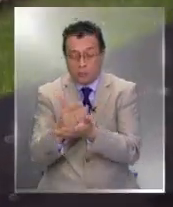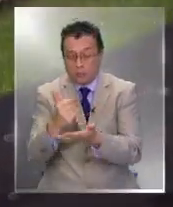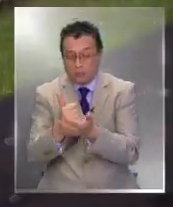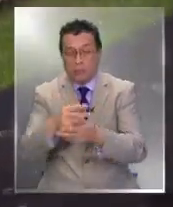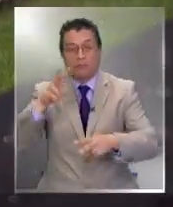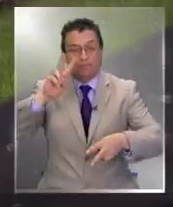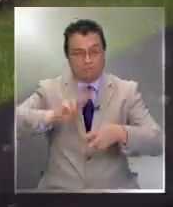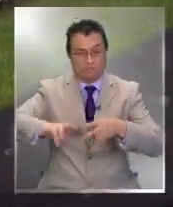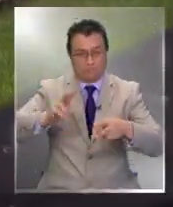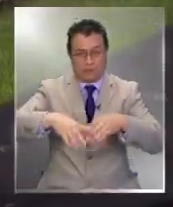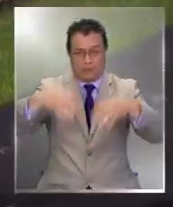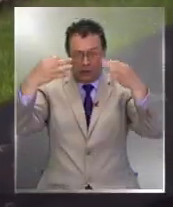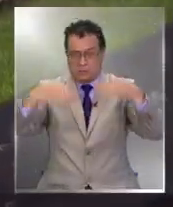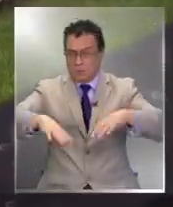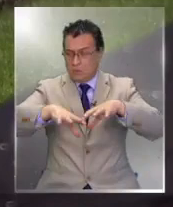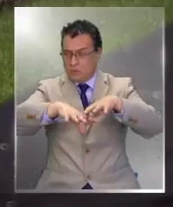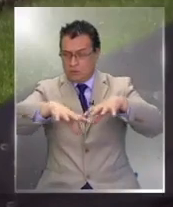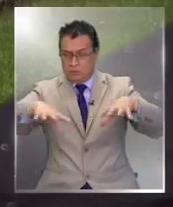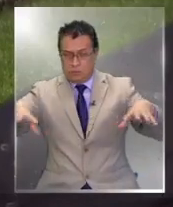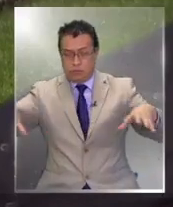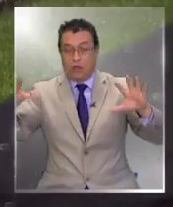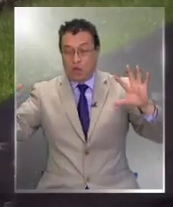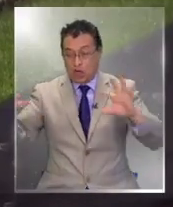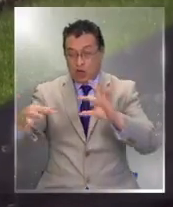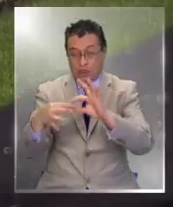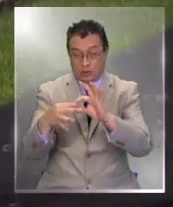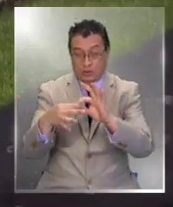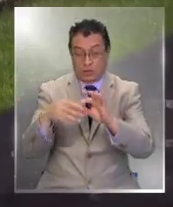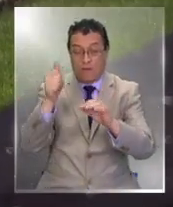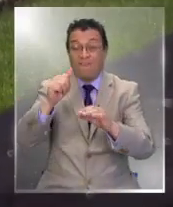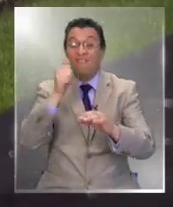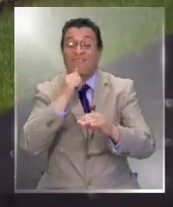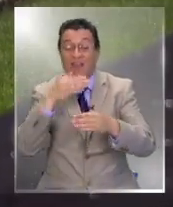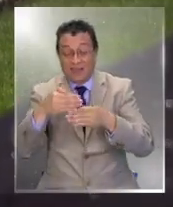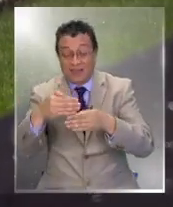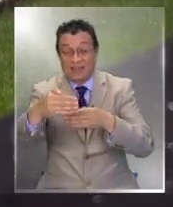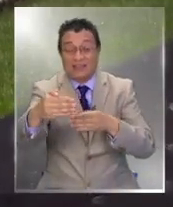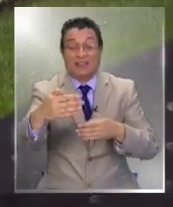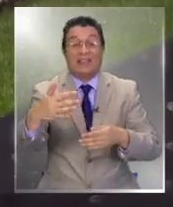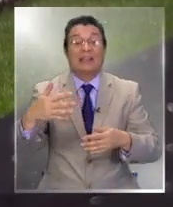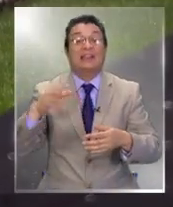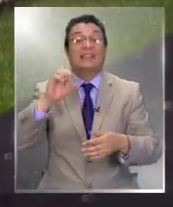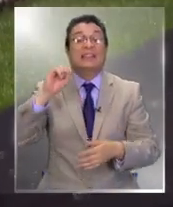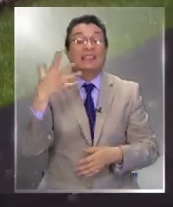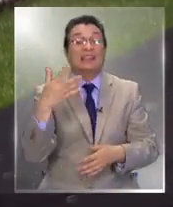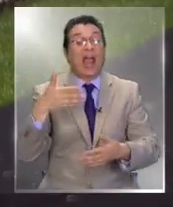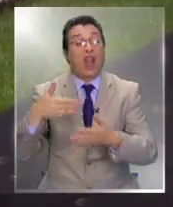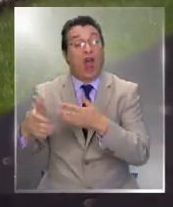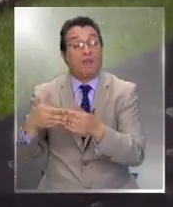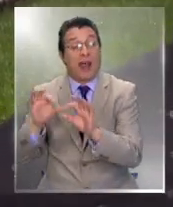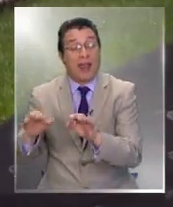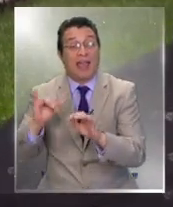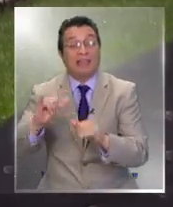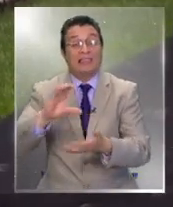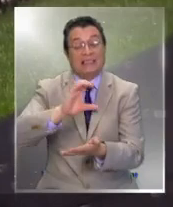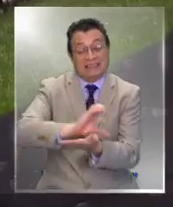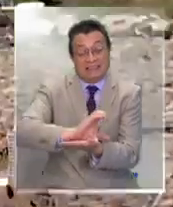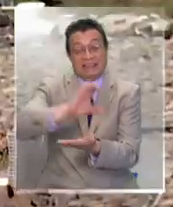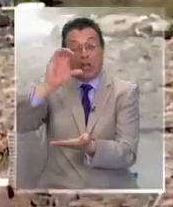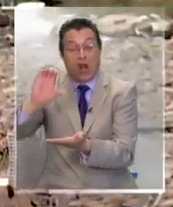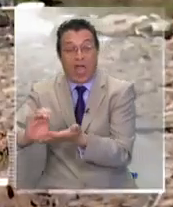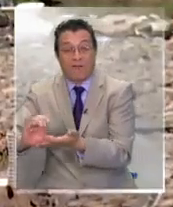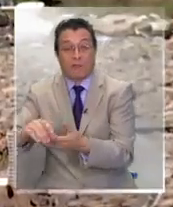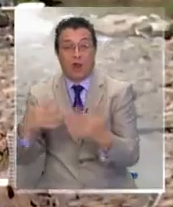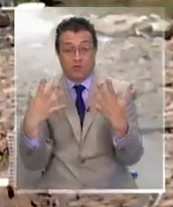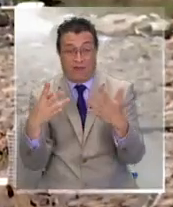urbano emblemático que logre conectar la parte faltante de Quinta Normal y toda la ribera Cerro Navia, un proyecto que tiene